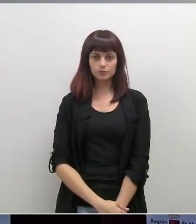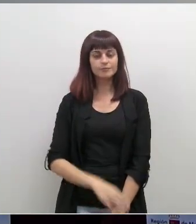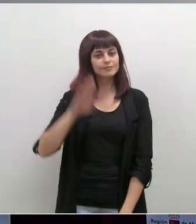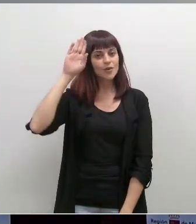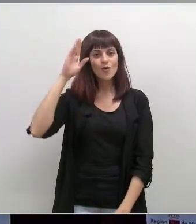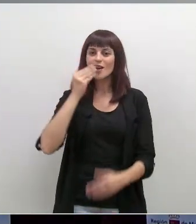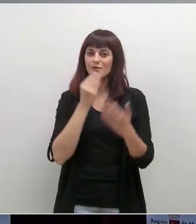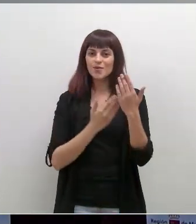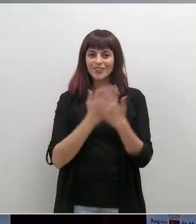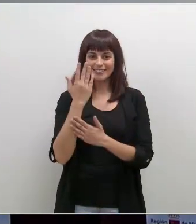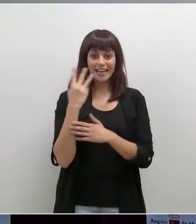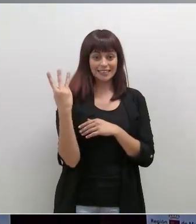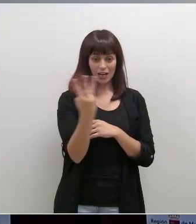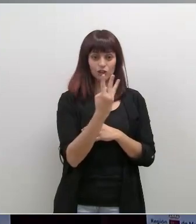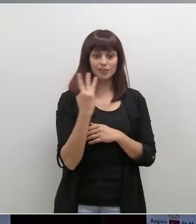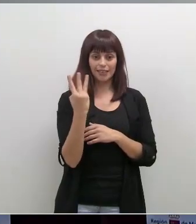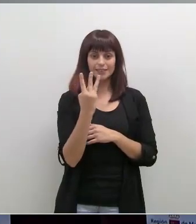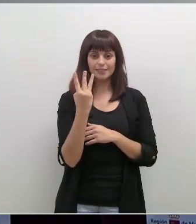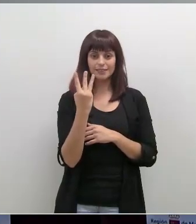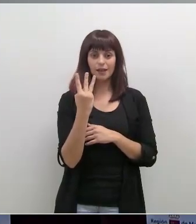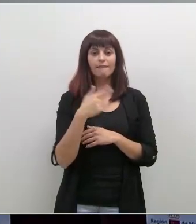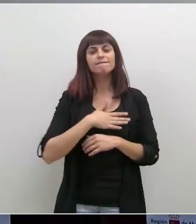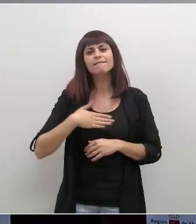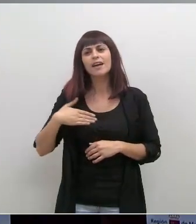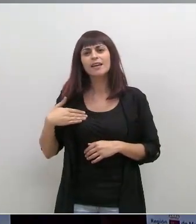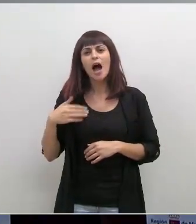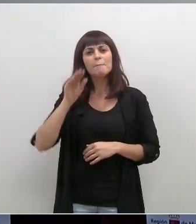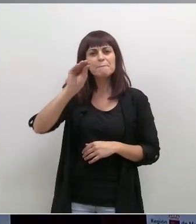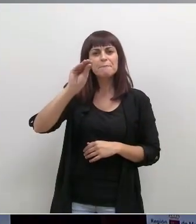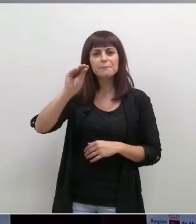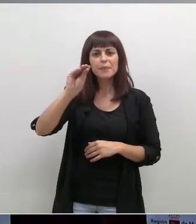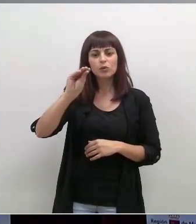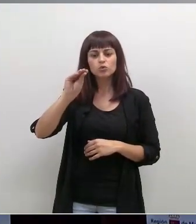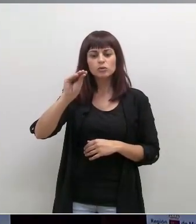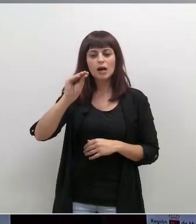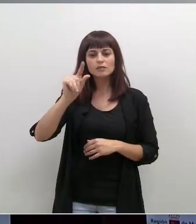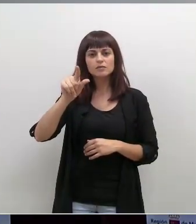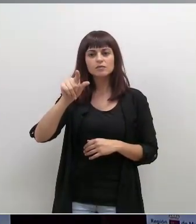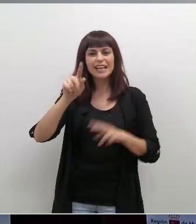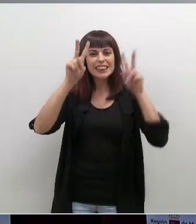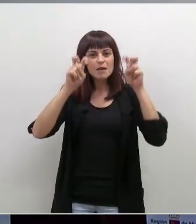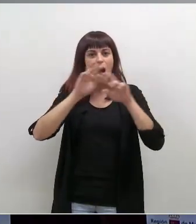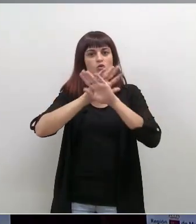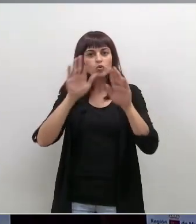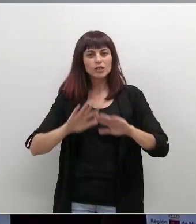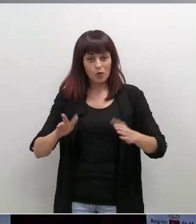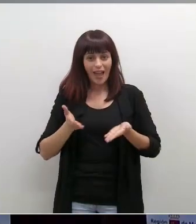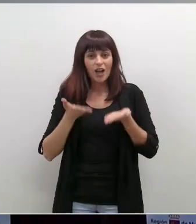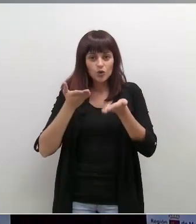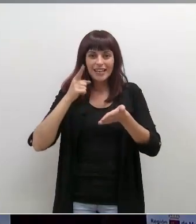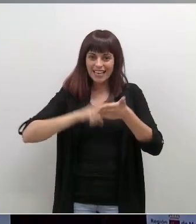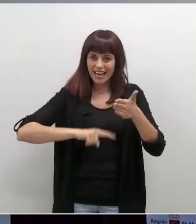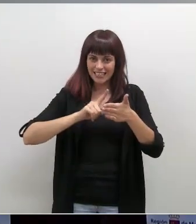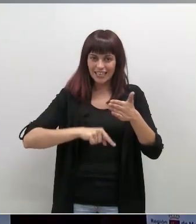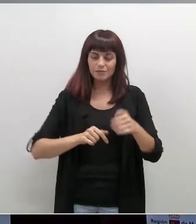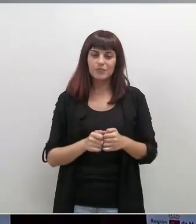Hola, buenos días a los tres. Quería preguntar sobre este último tema de las ayudas al alquiler al